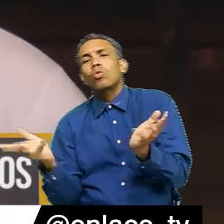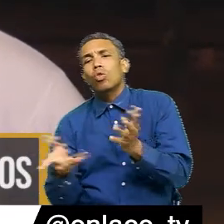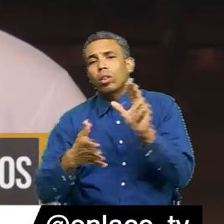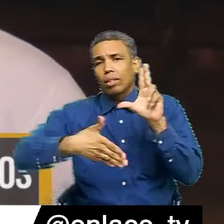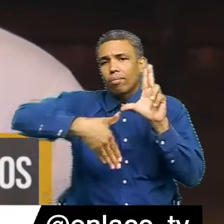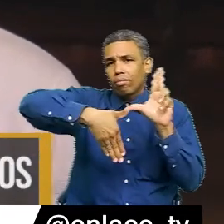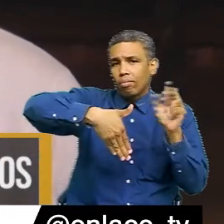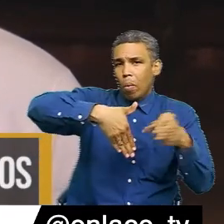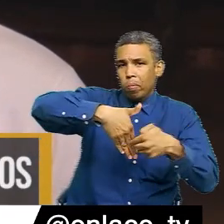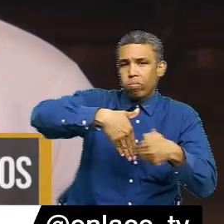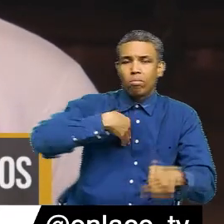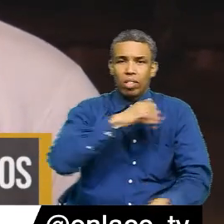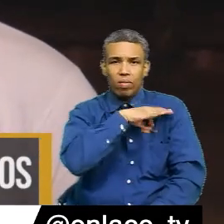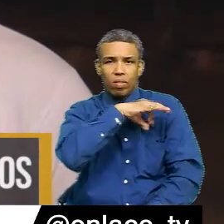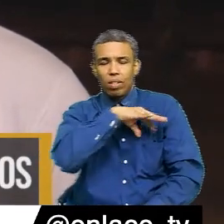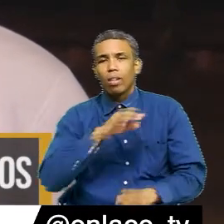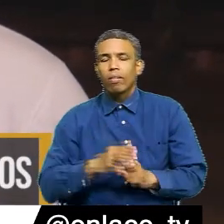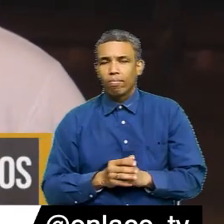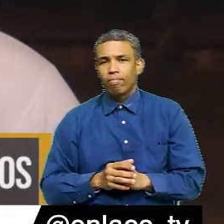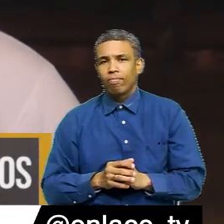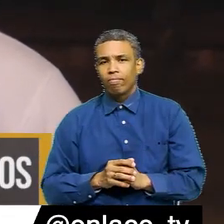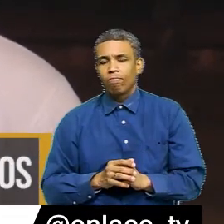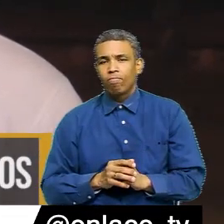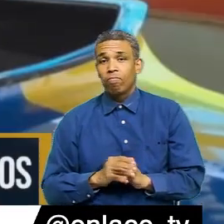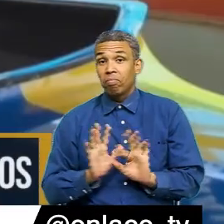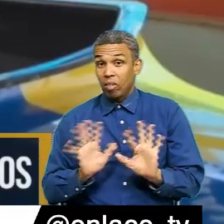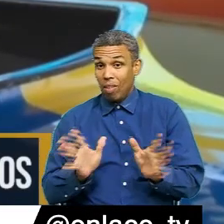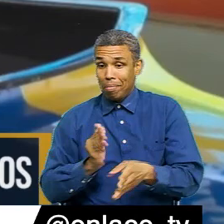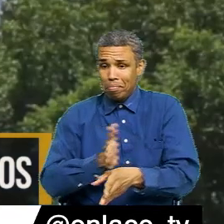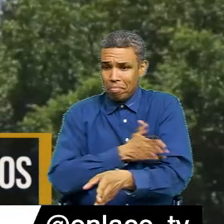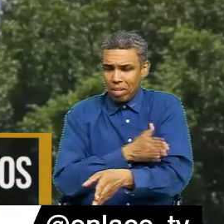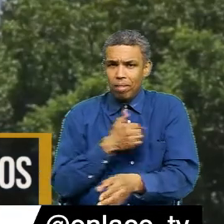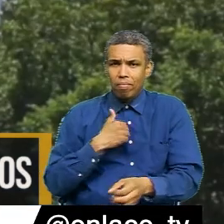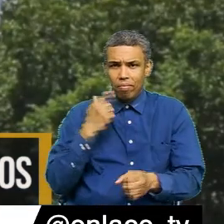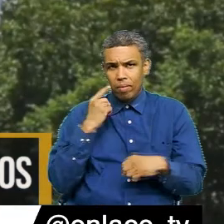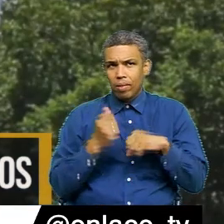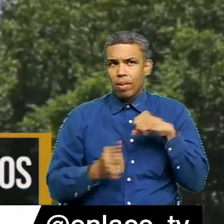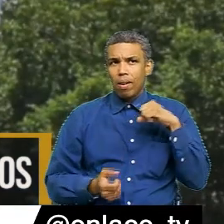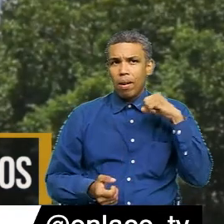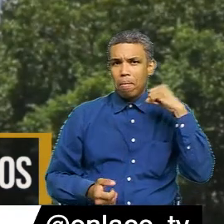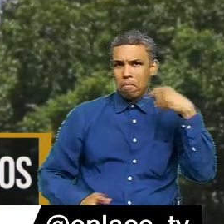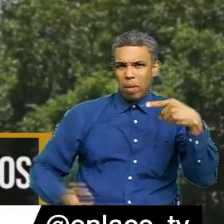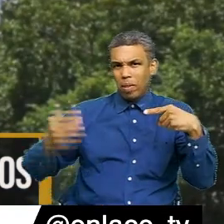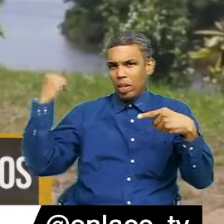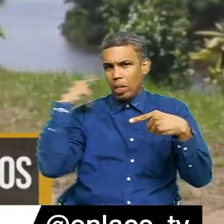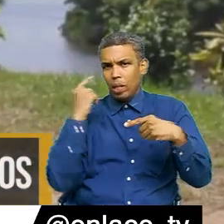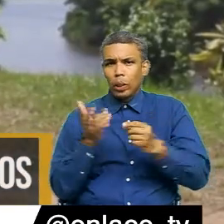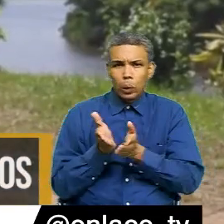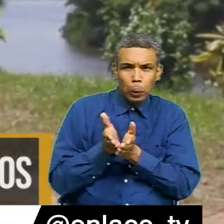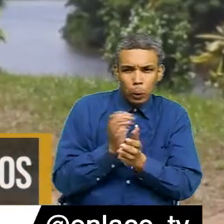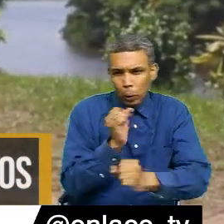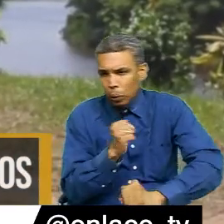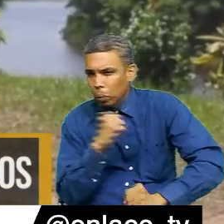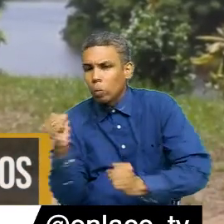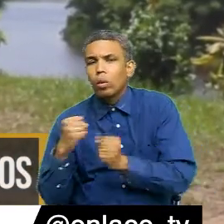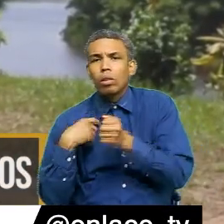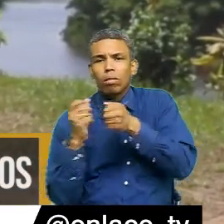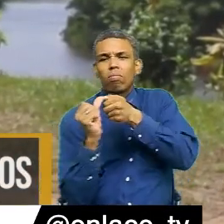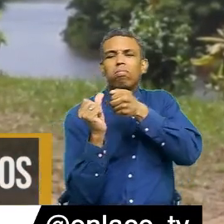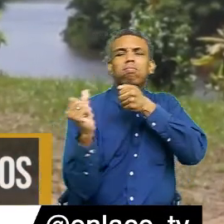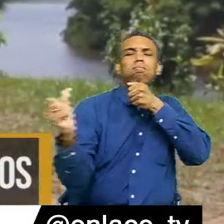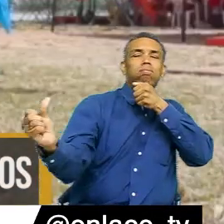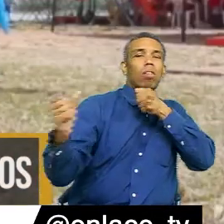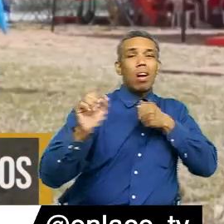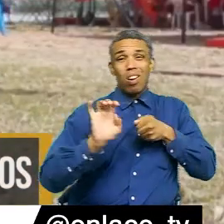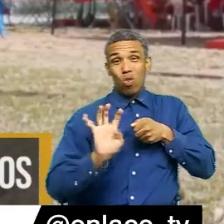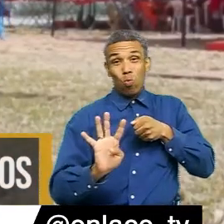proyección Juegos Olímpicos de la Juventud. Ya hicimos el primer chequeo de 4 kilómetros, una respuesta positiva. Los deportistas que están apuntando